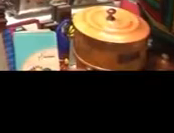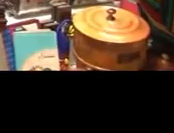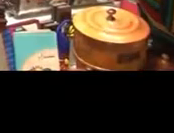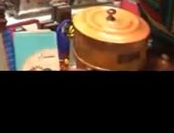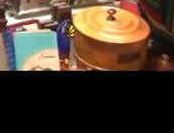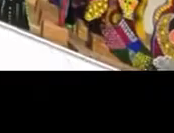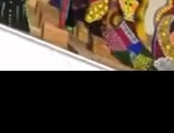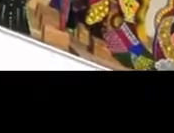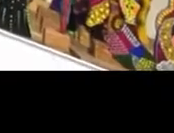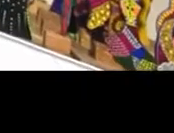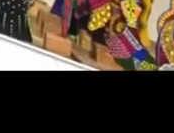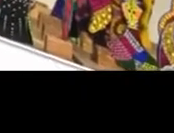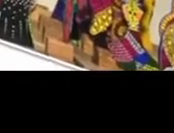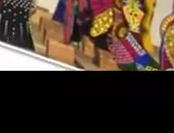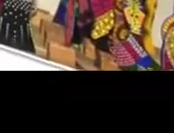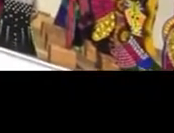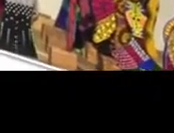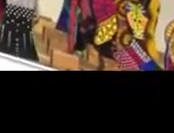e